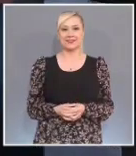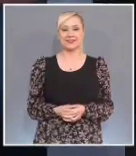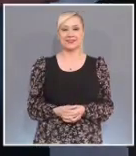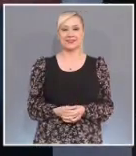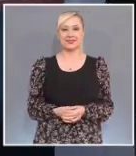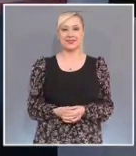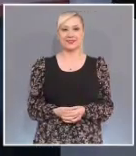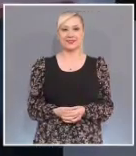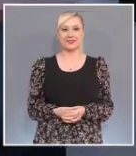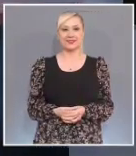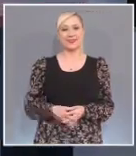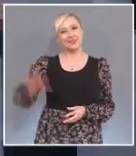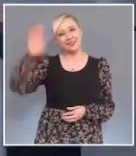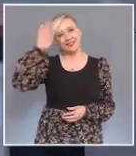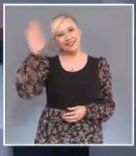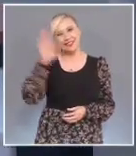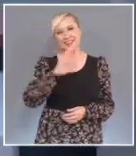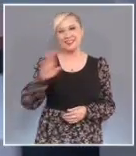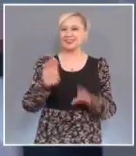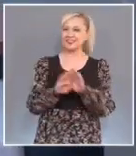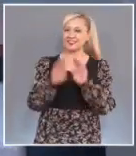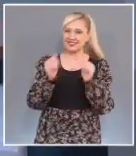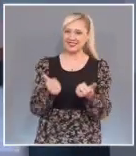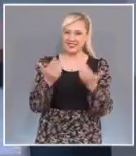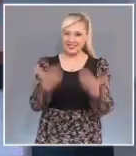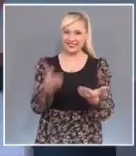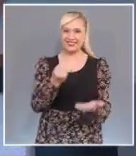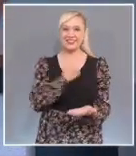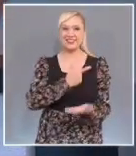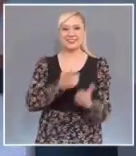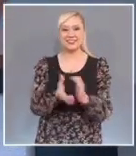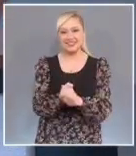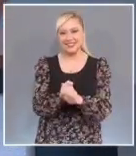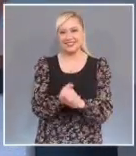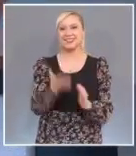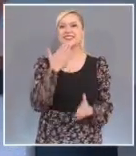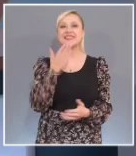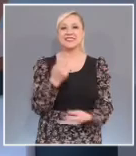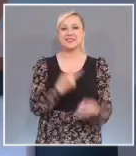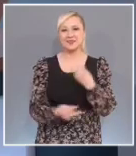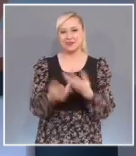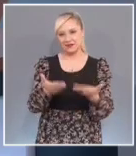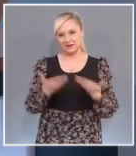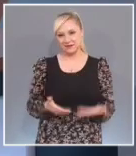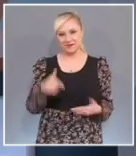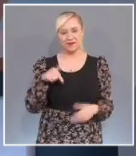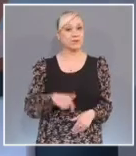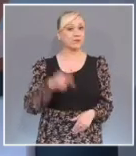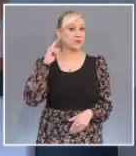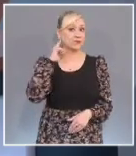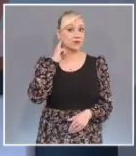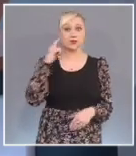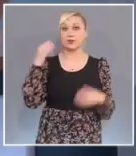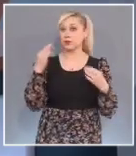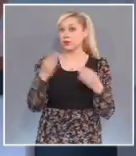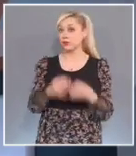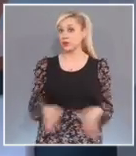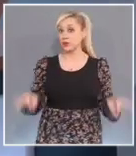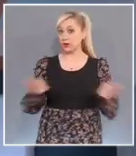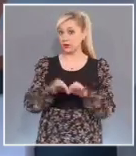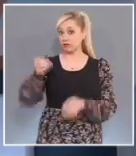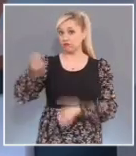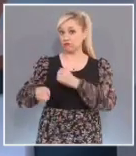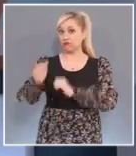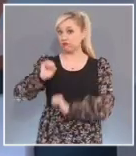Hola, ¿qué tal? ¿Cómo le va? Qué gusto saludarle. Bienvenido, bienvenida a la información jurídica más importante, pero también y sin duda a